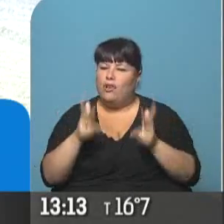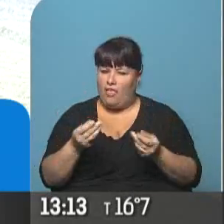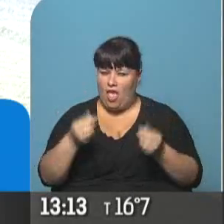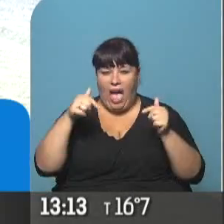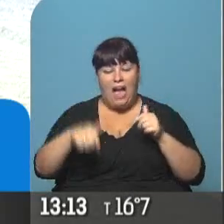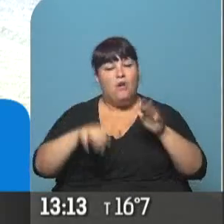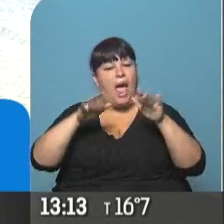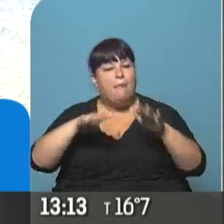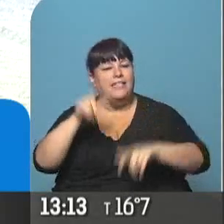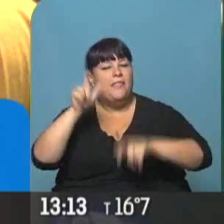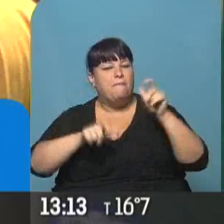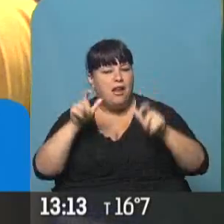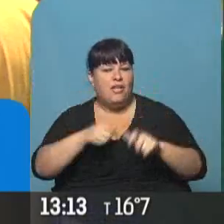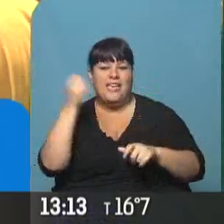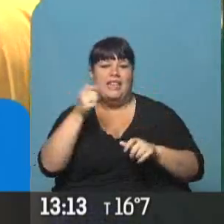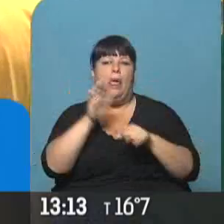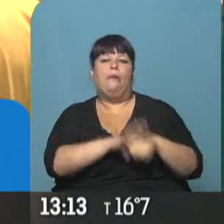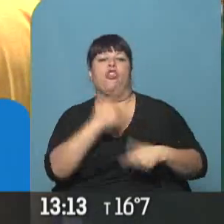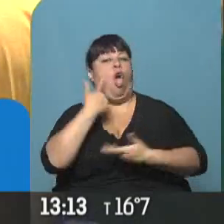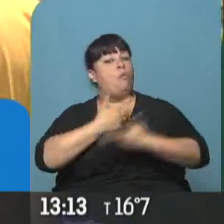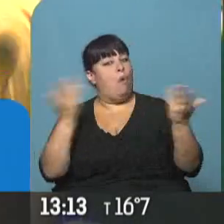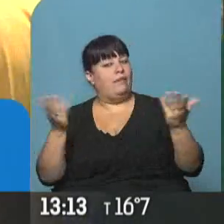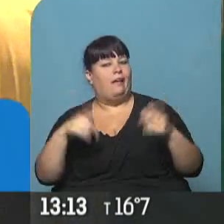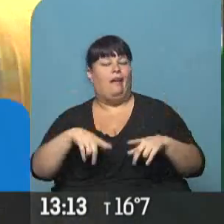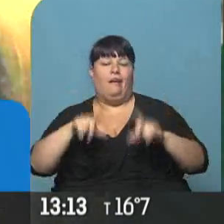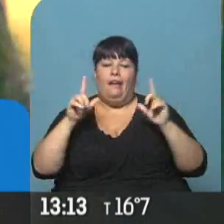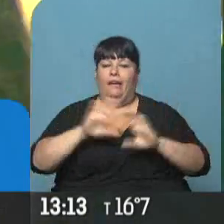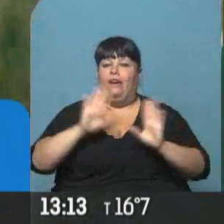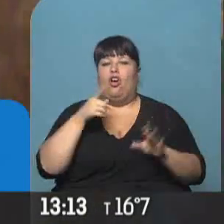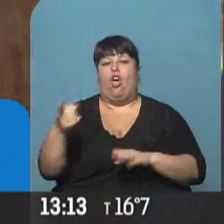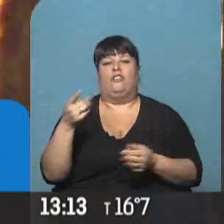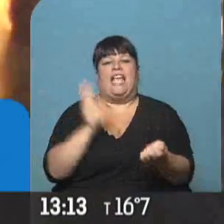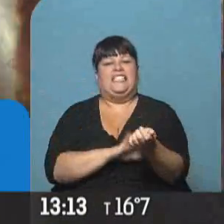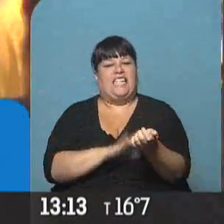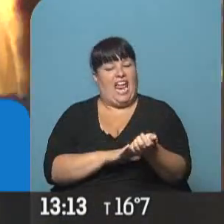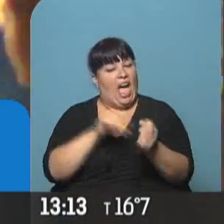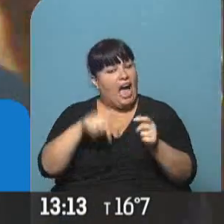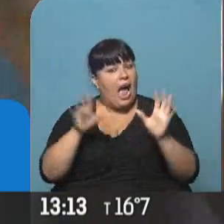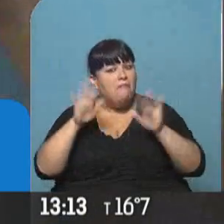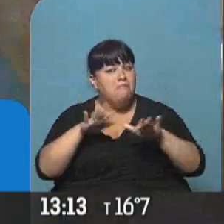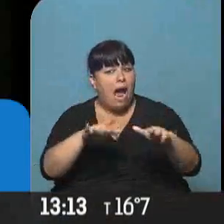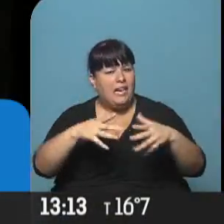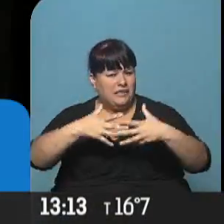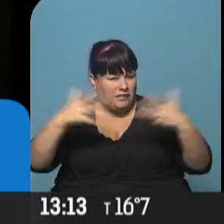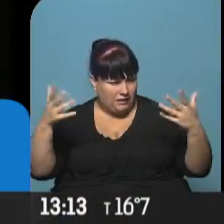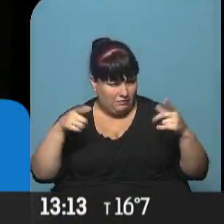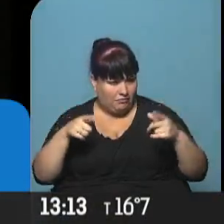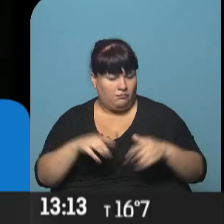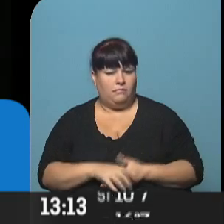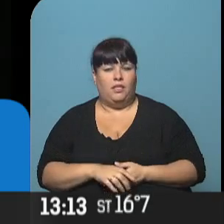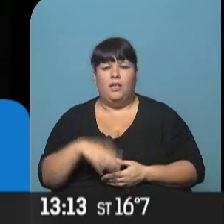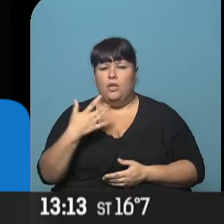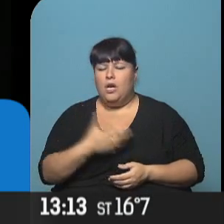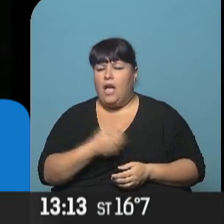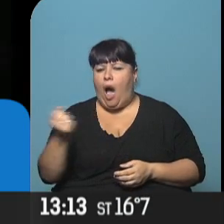es que acá hubo una movilización popular que se intenta ocultar con un macartismo hacia la izquierda. Y acá hubo una movilización enorme. Que se ha ajustado,